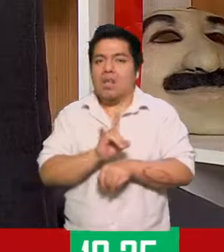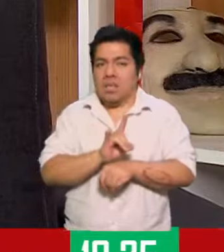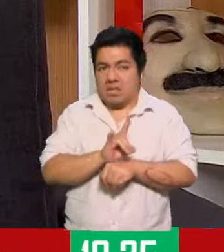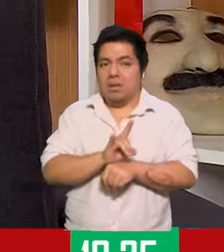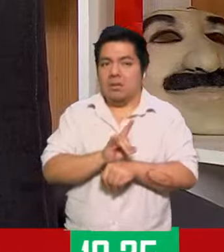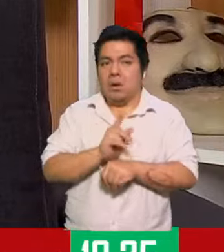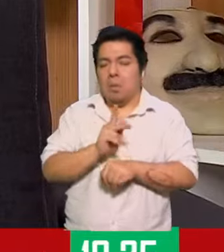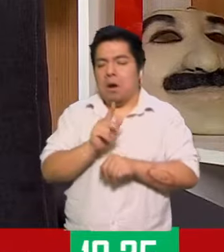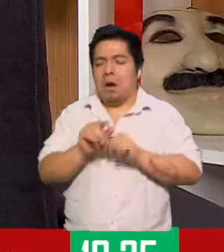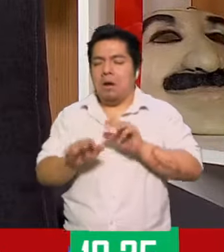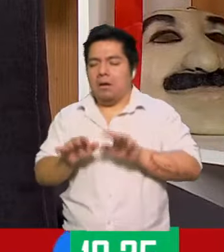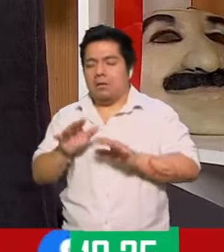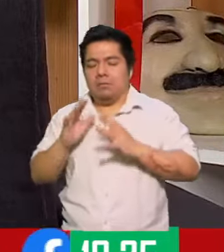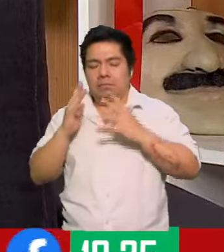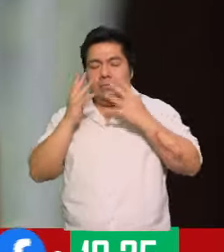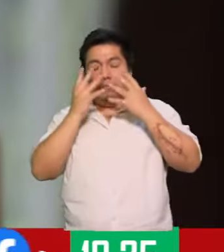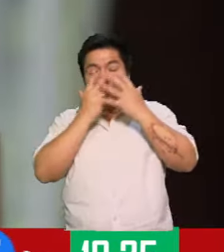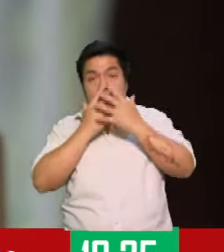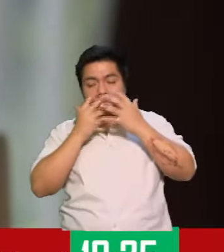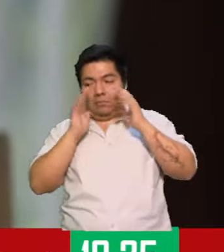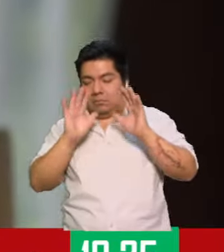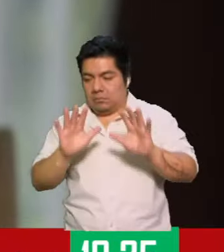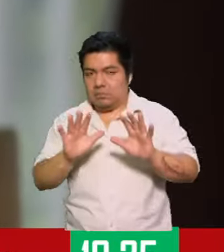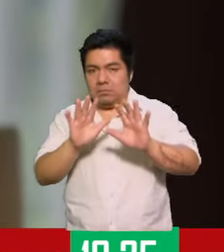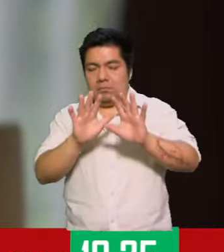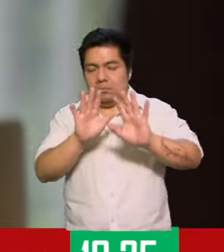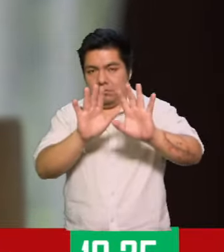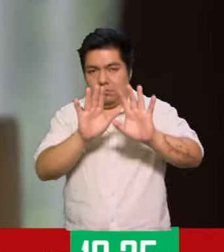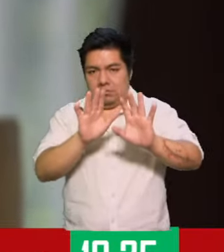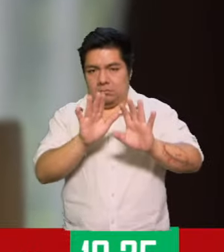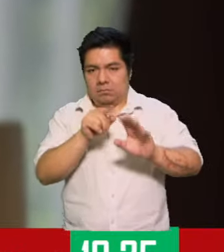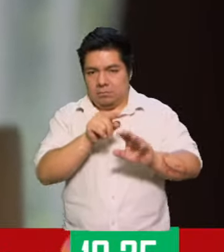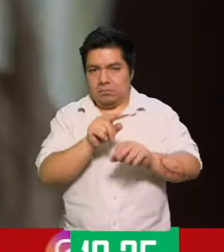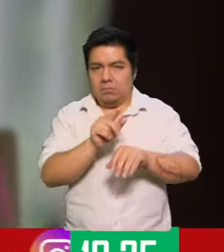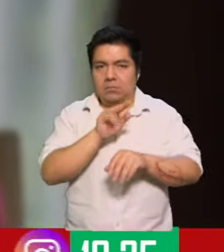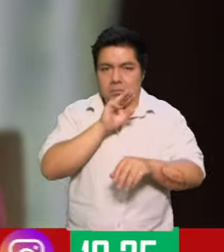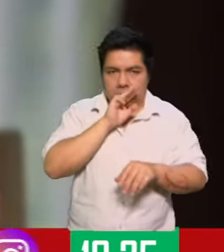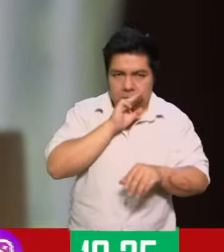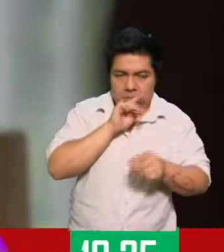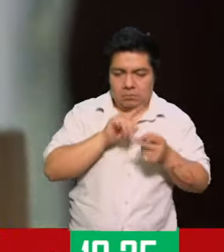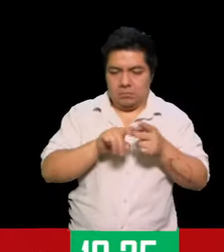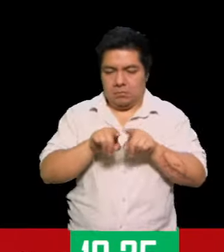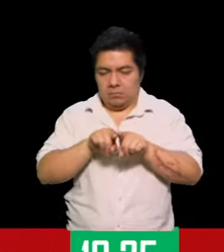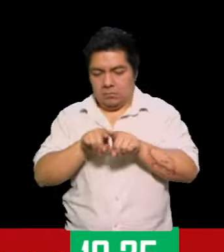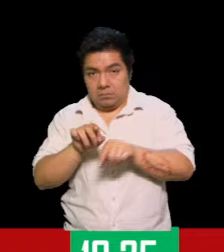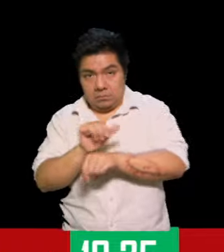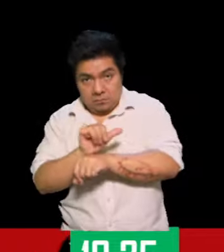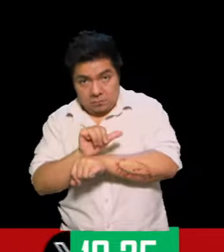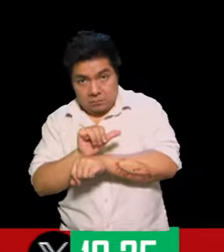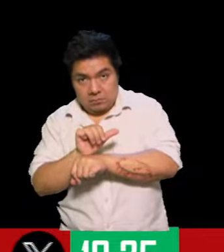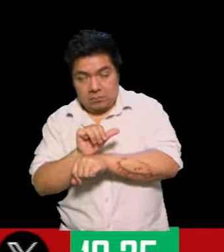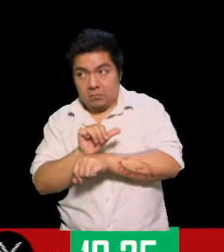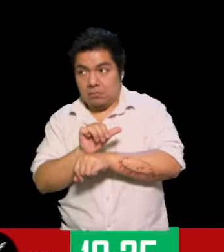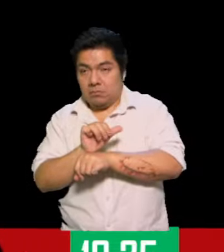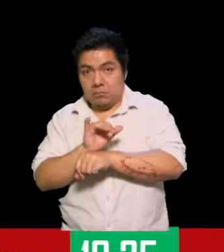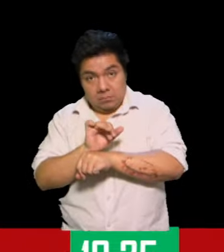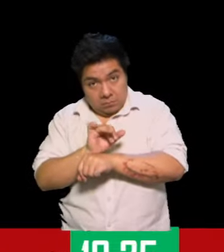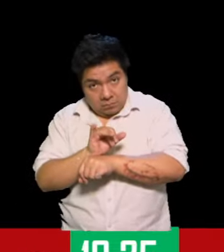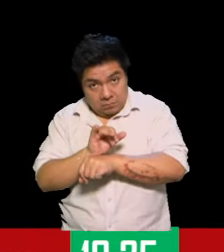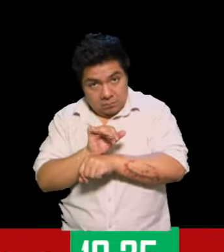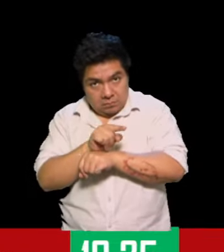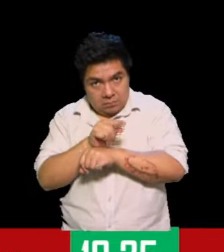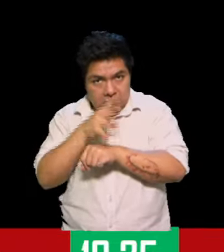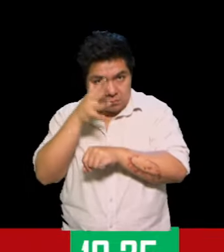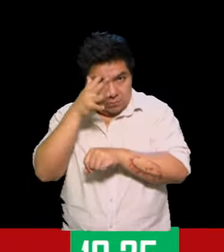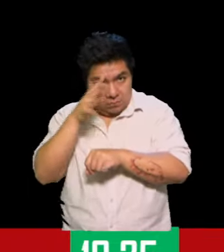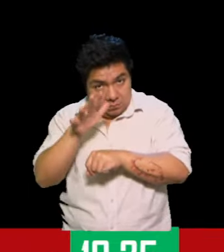hay estos momentos A ver ya me perdí Ya me perdí o sea actuaron tu mamá y tu hermano Sí así es Wow la señora